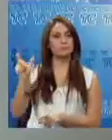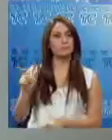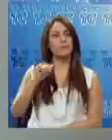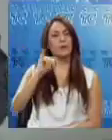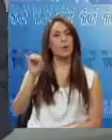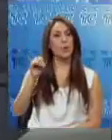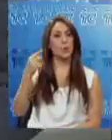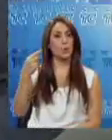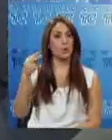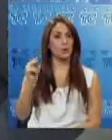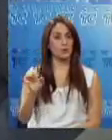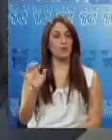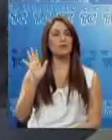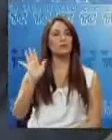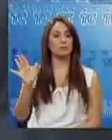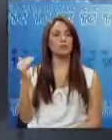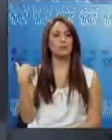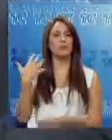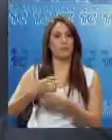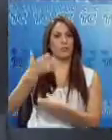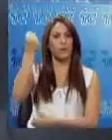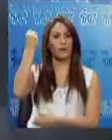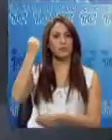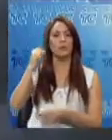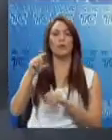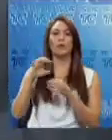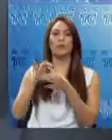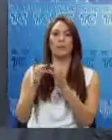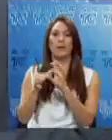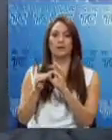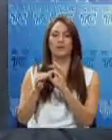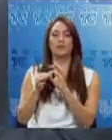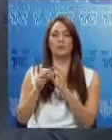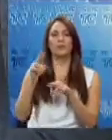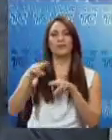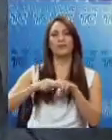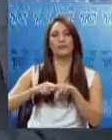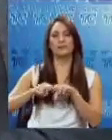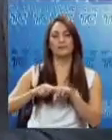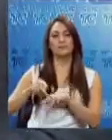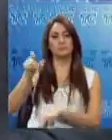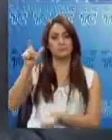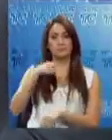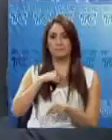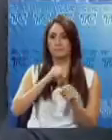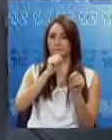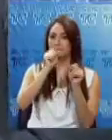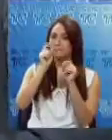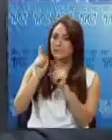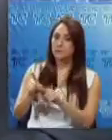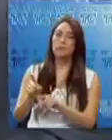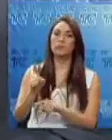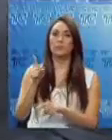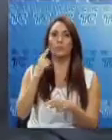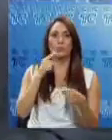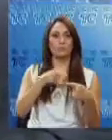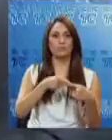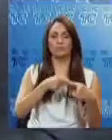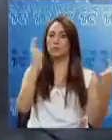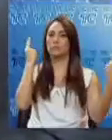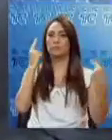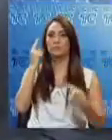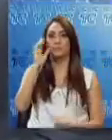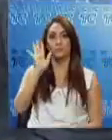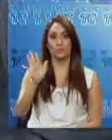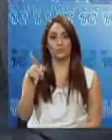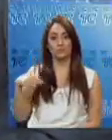Calderón, quien es el presidente de FEDOTAXI, la Federación de Cooperativas de Transporte en Taxi. ¿Hay razón para romper relaciones con el gobierno por parte